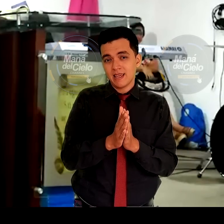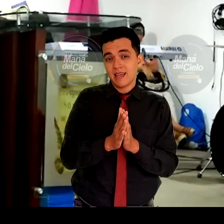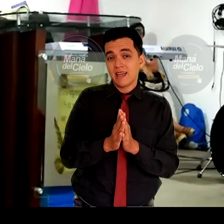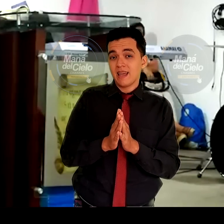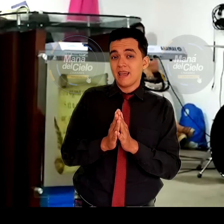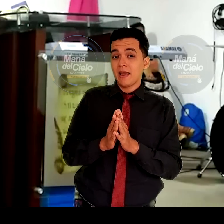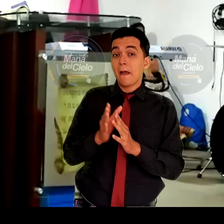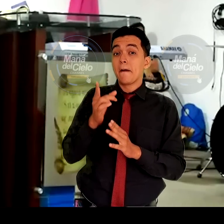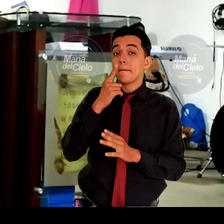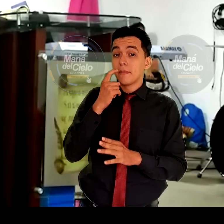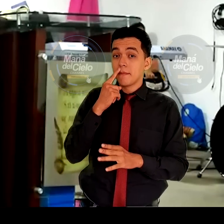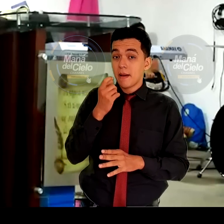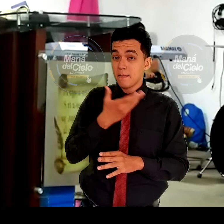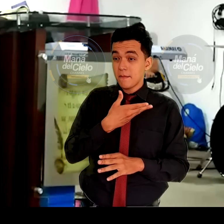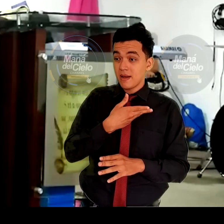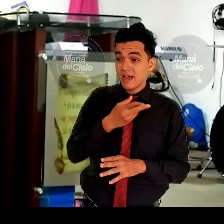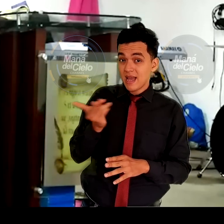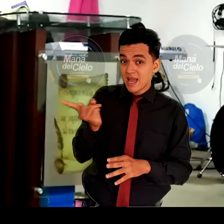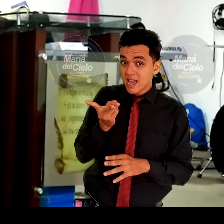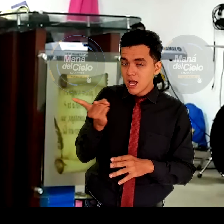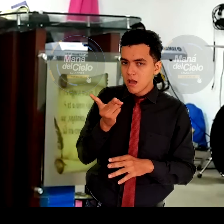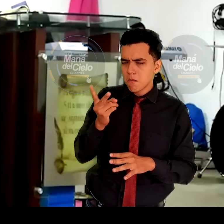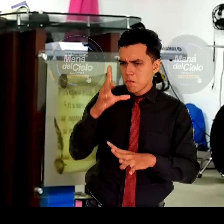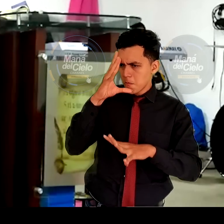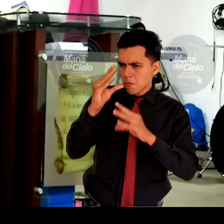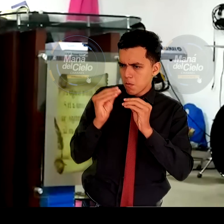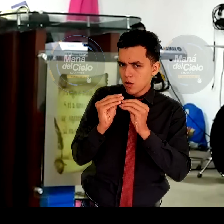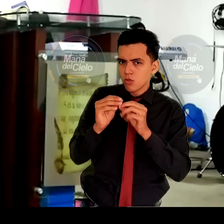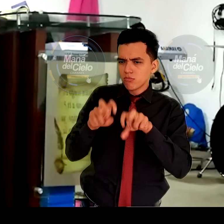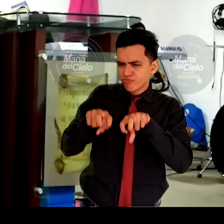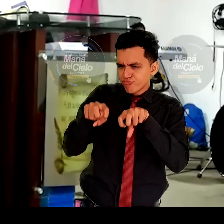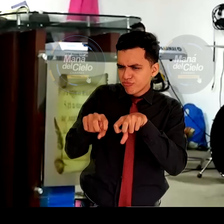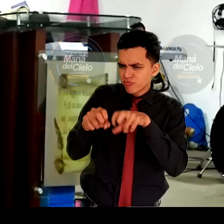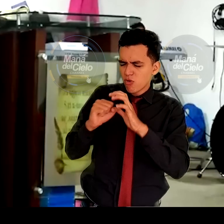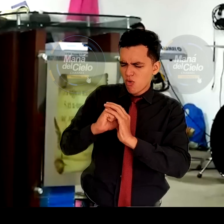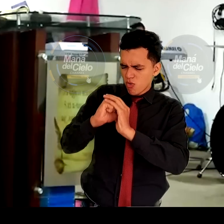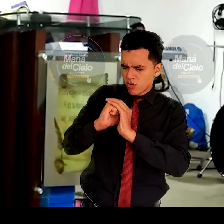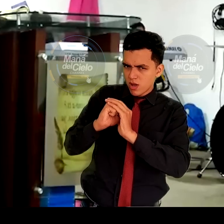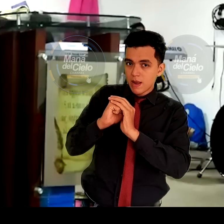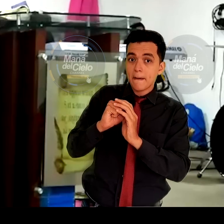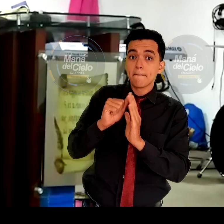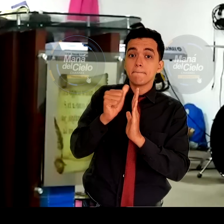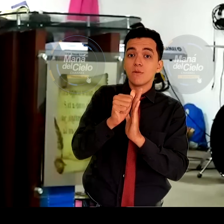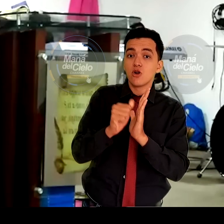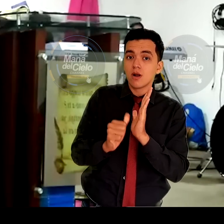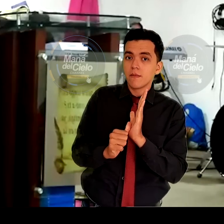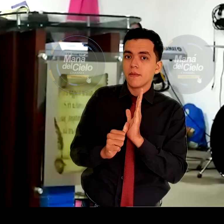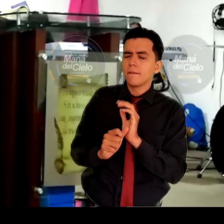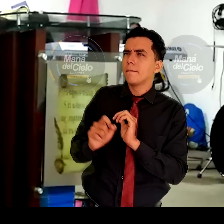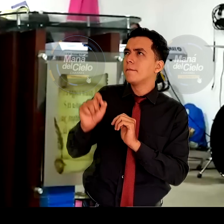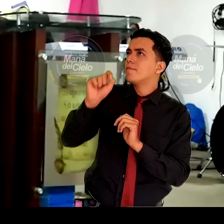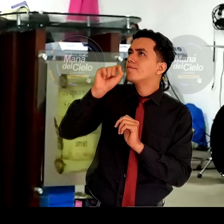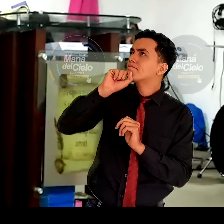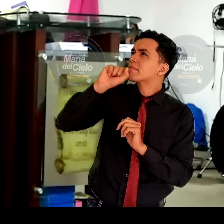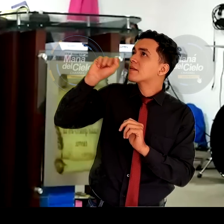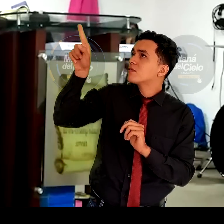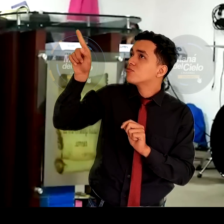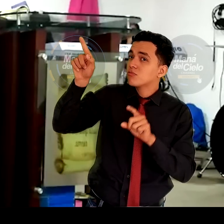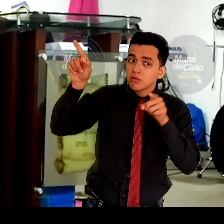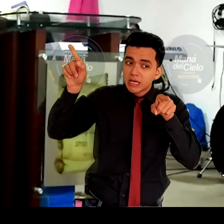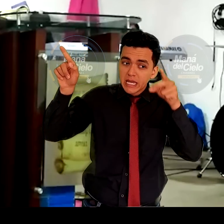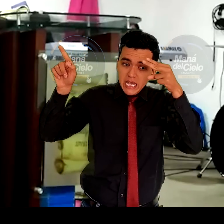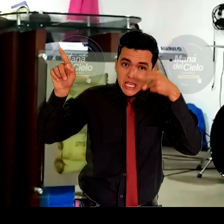hicieron un programa de oración el papá y la mamá. Y tuvieron un día de ayuno, que Dios mostrara si estaba pasando algo con el hijo, y si no, que el